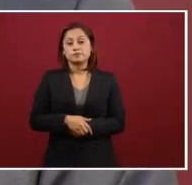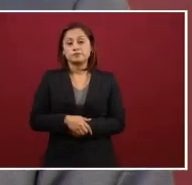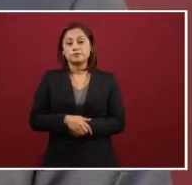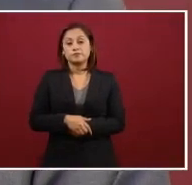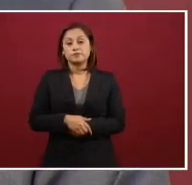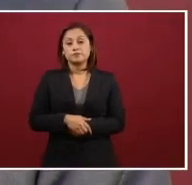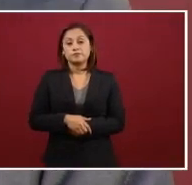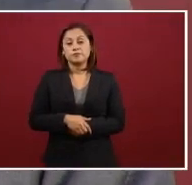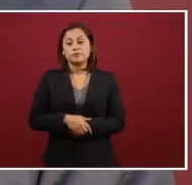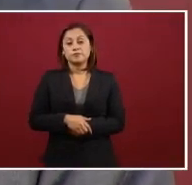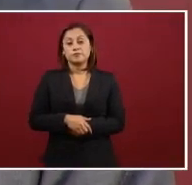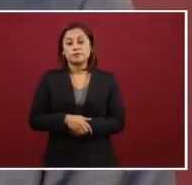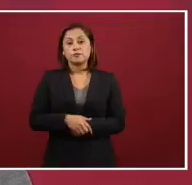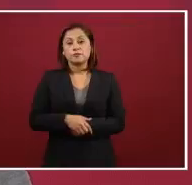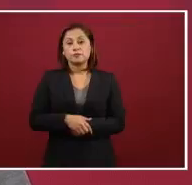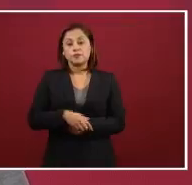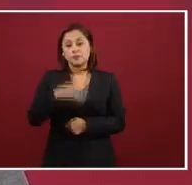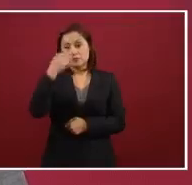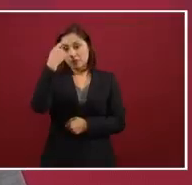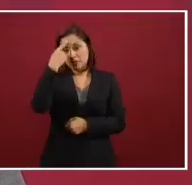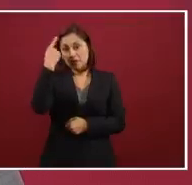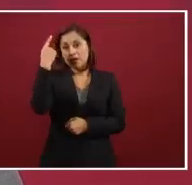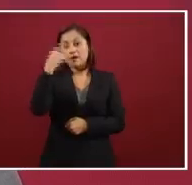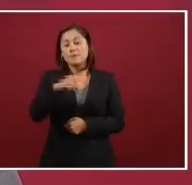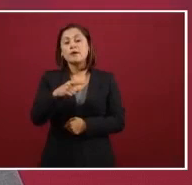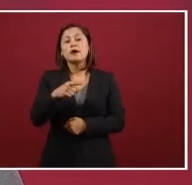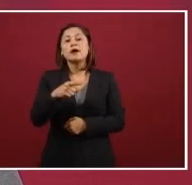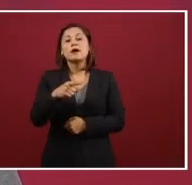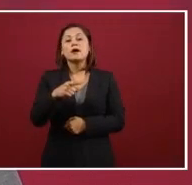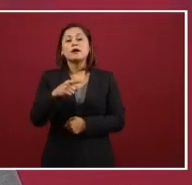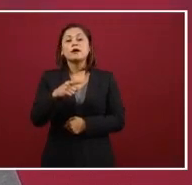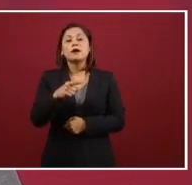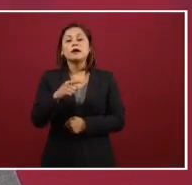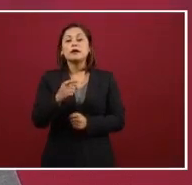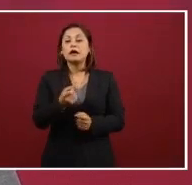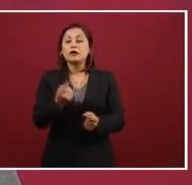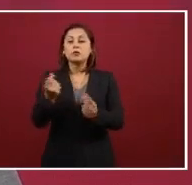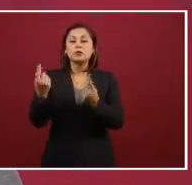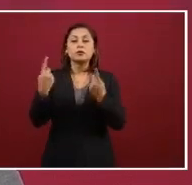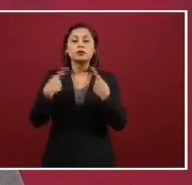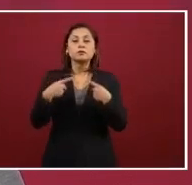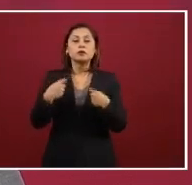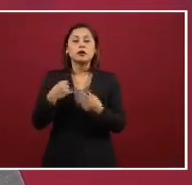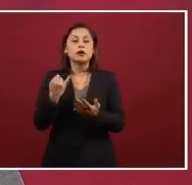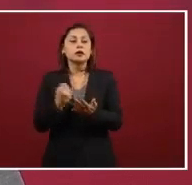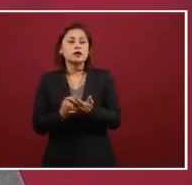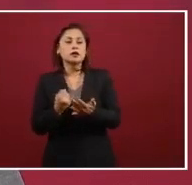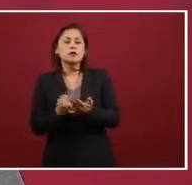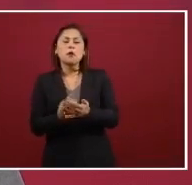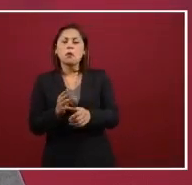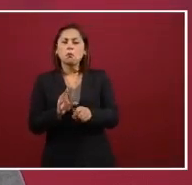quitado el derecho a la condonación de impuestos,